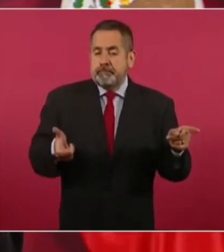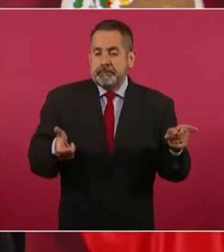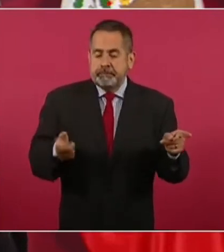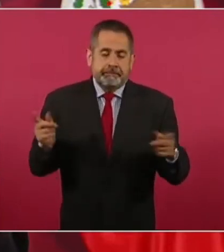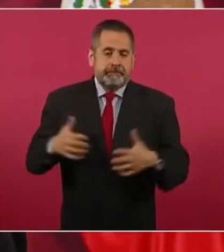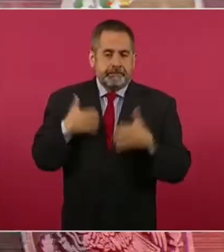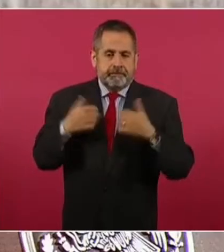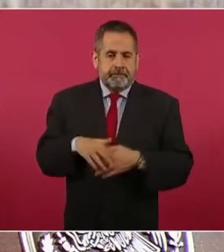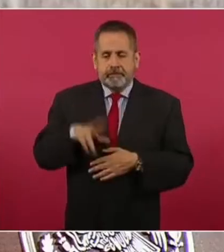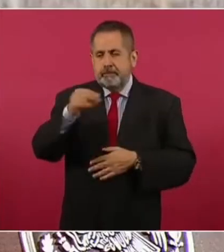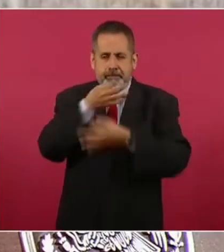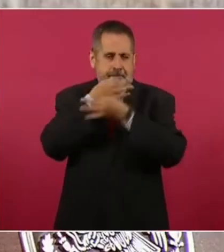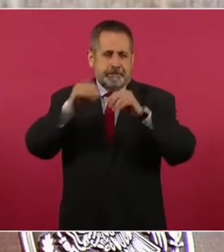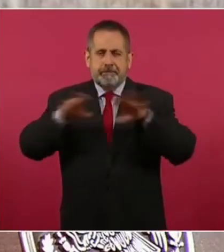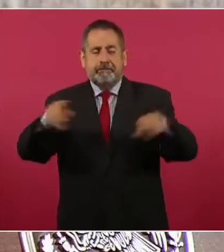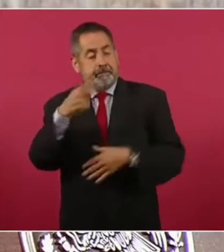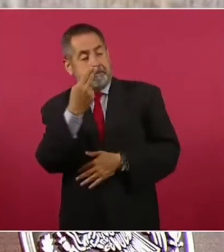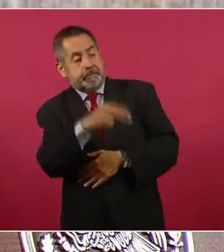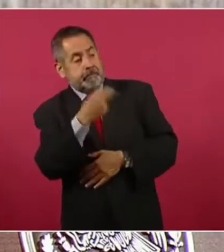Y no lo dije.